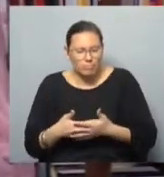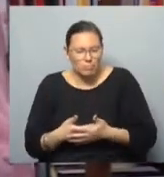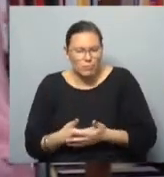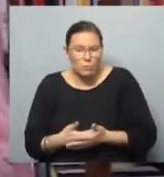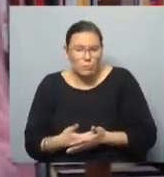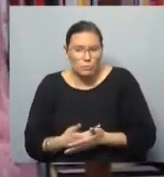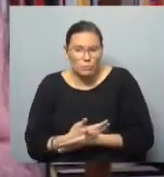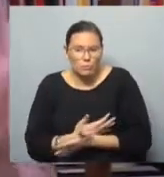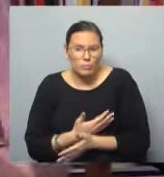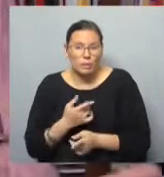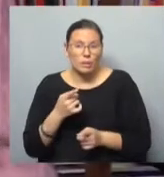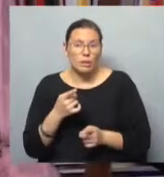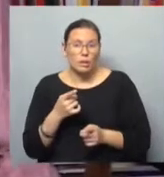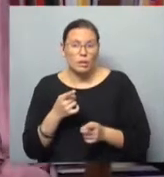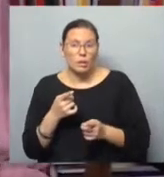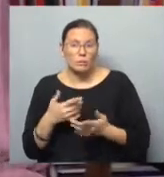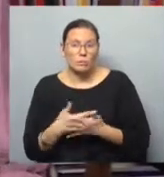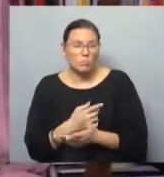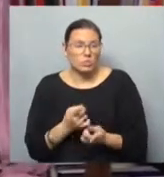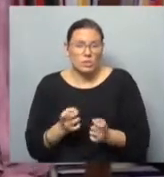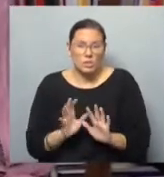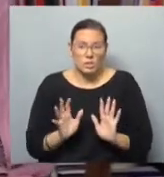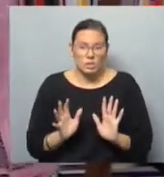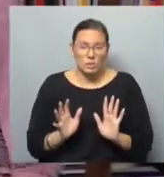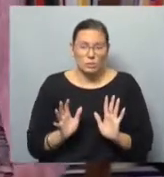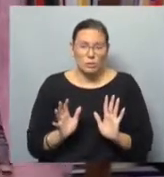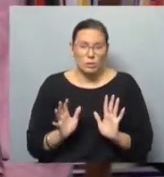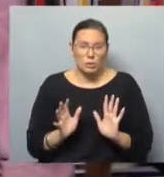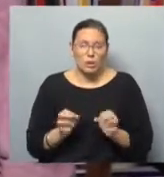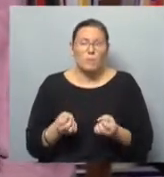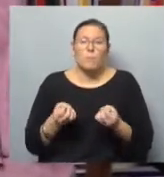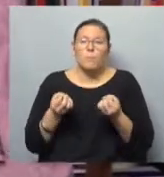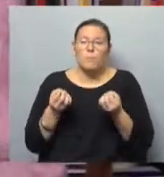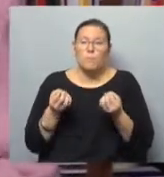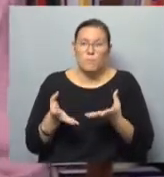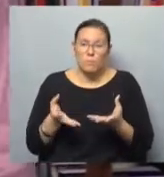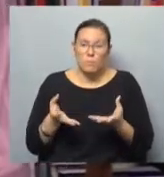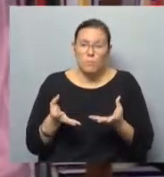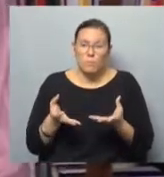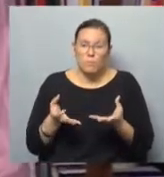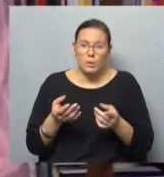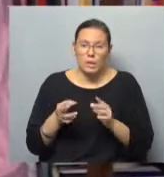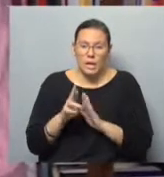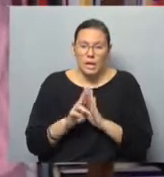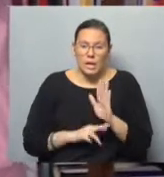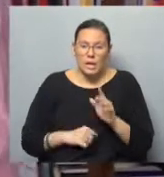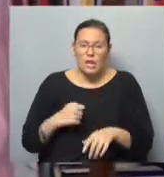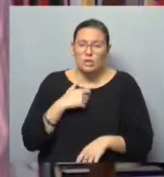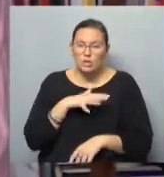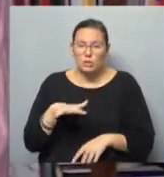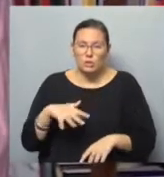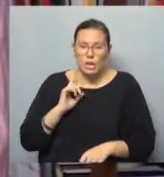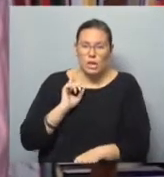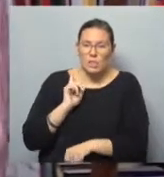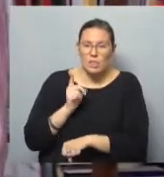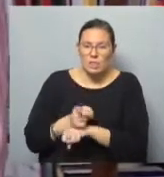que en última instancia es un sufrimiento innecesario muchas veces porque son las reglas sociales, los